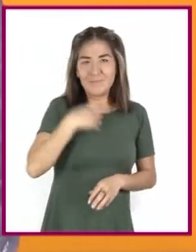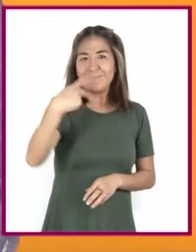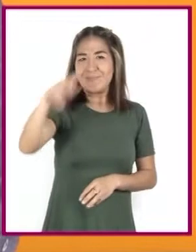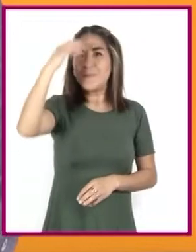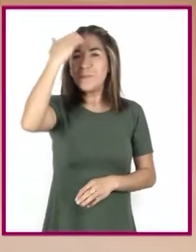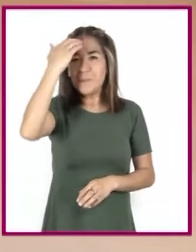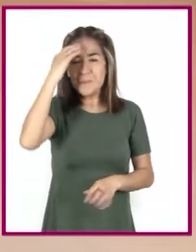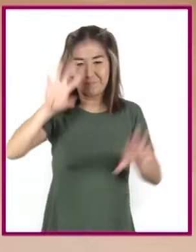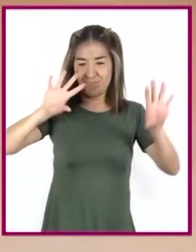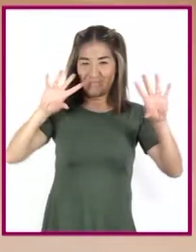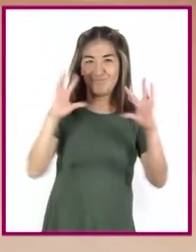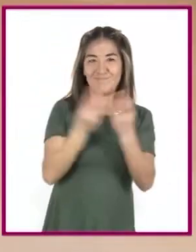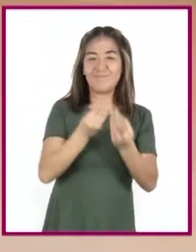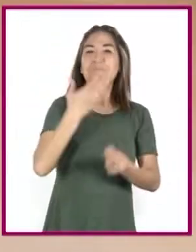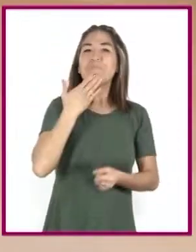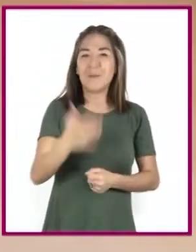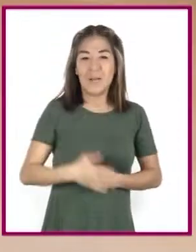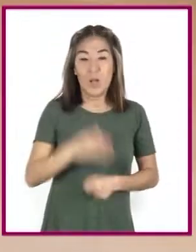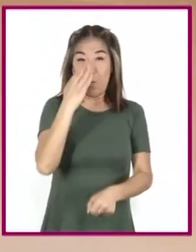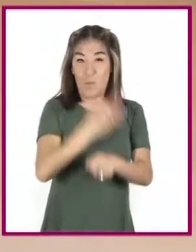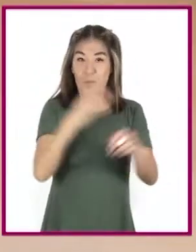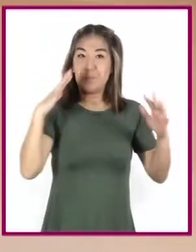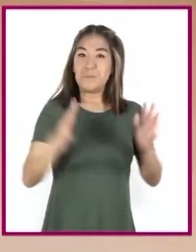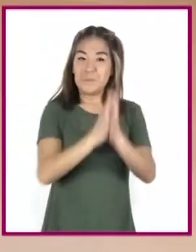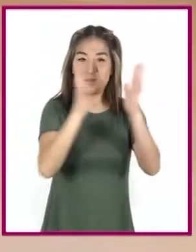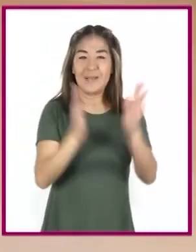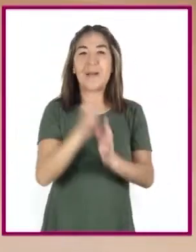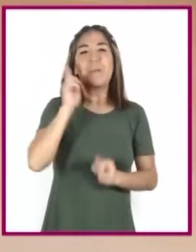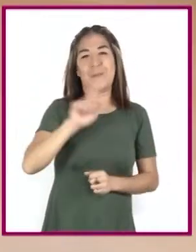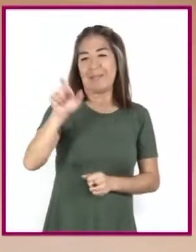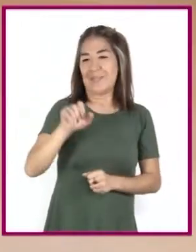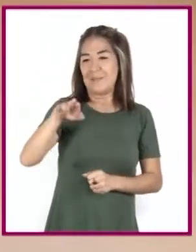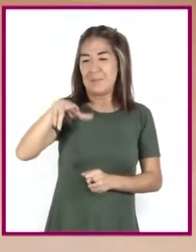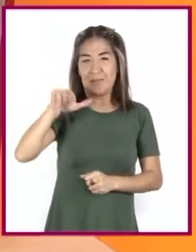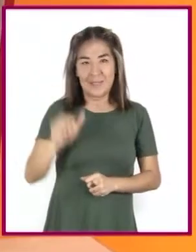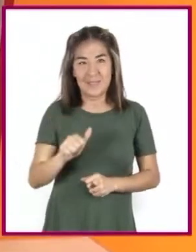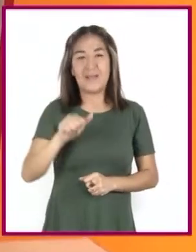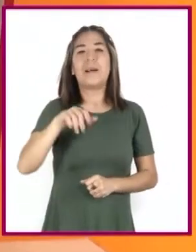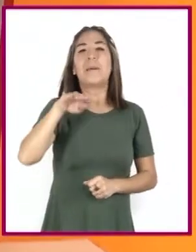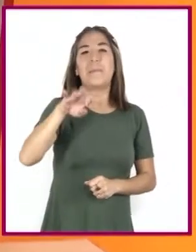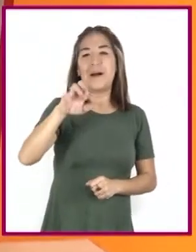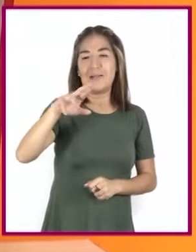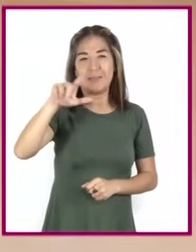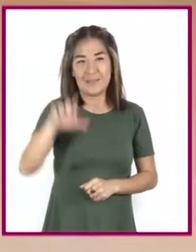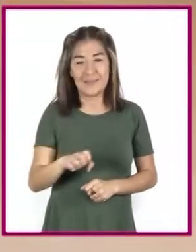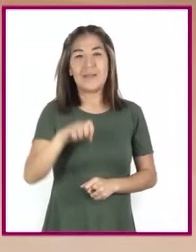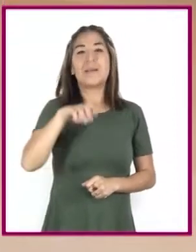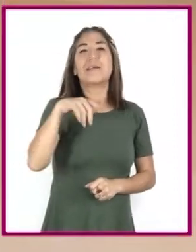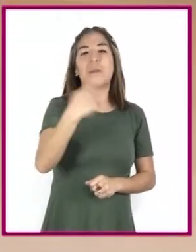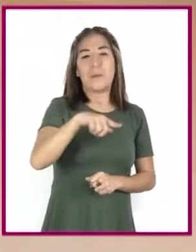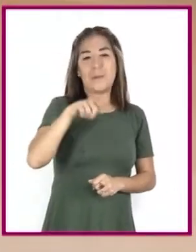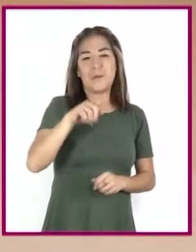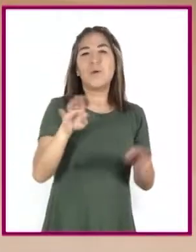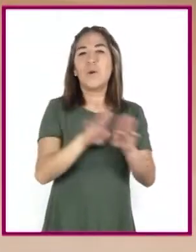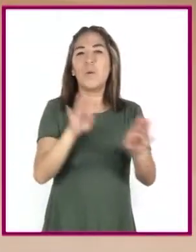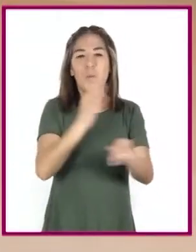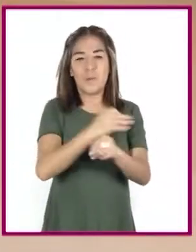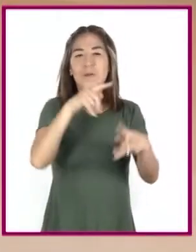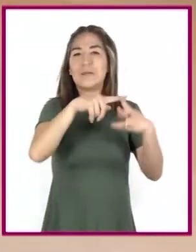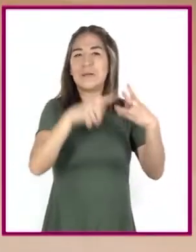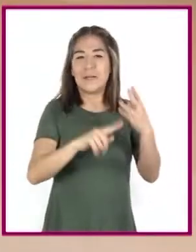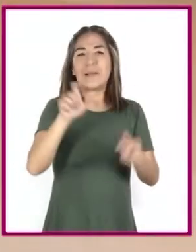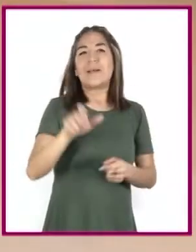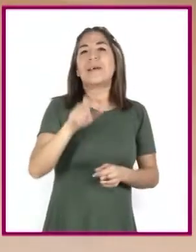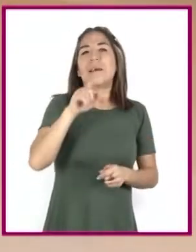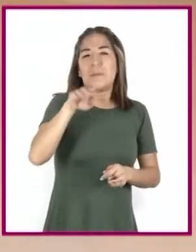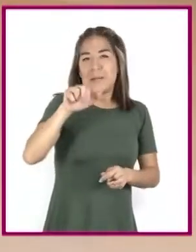construido. Y esta participación de Jimena, Marla y María lo confirma. Escuchando su